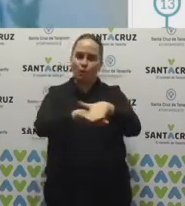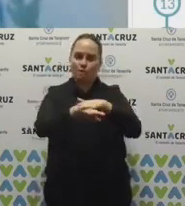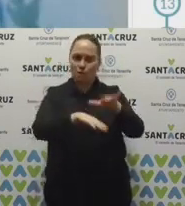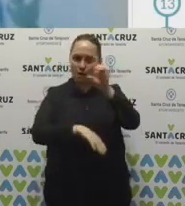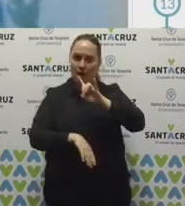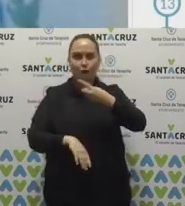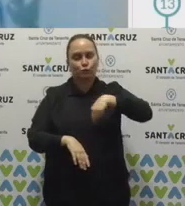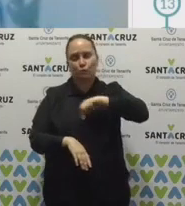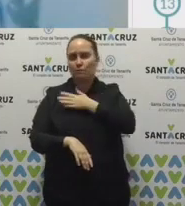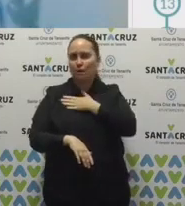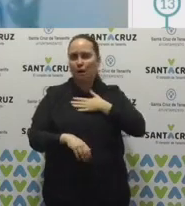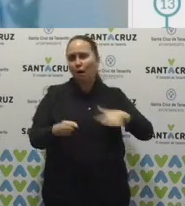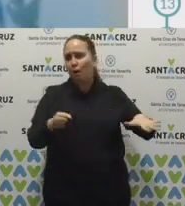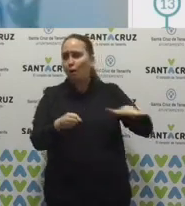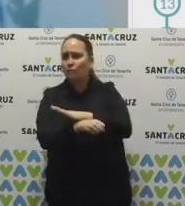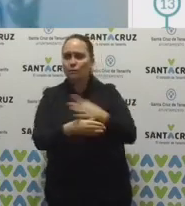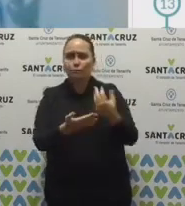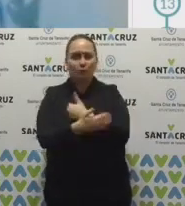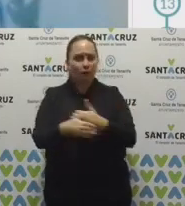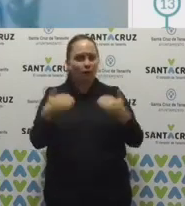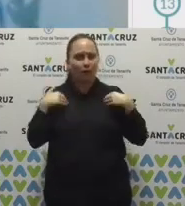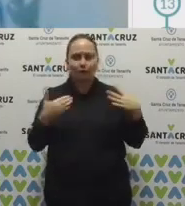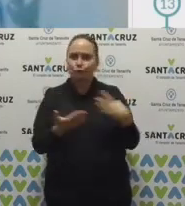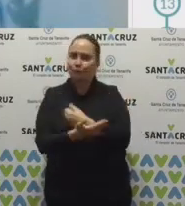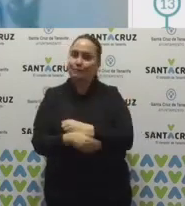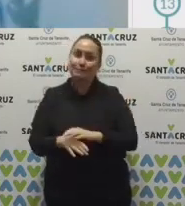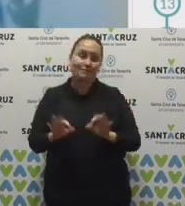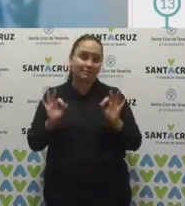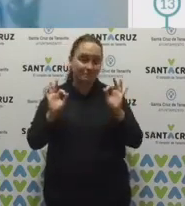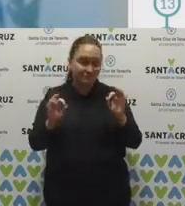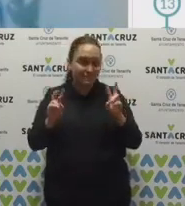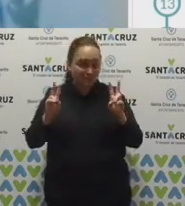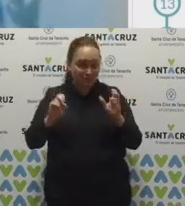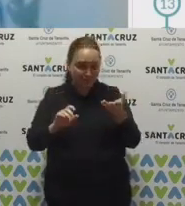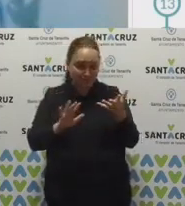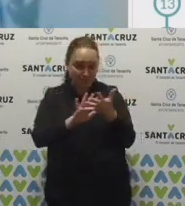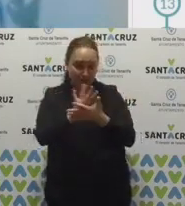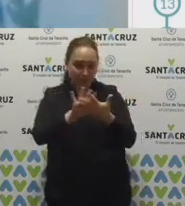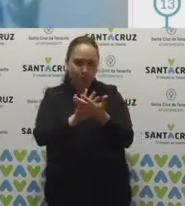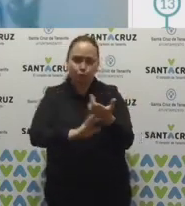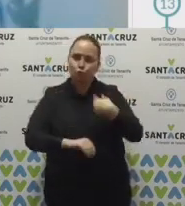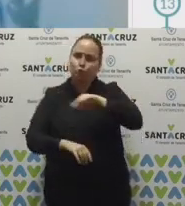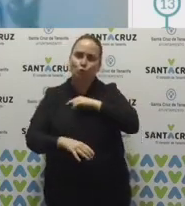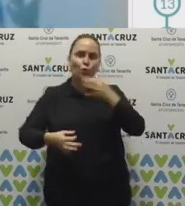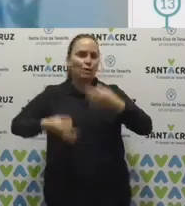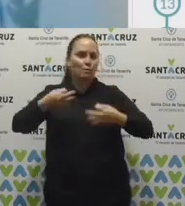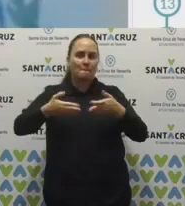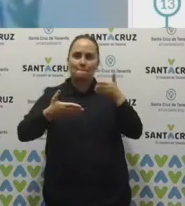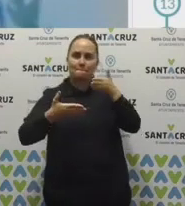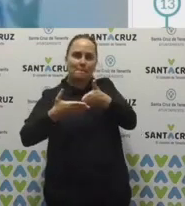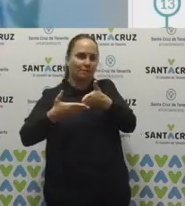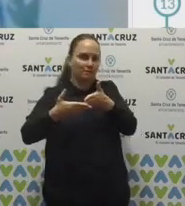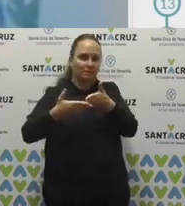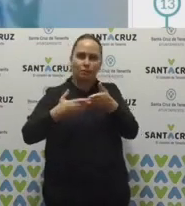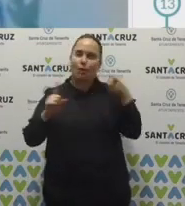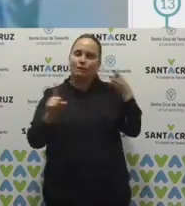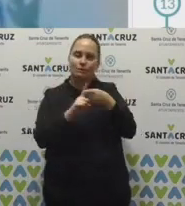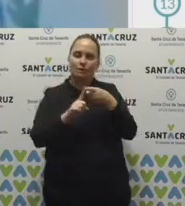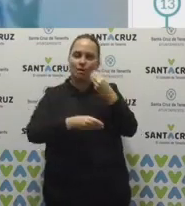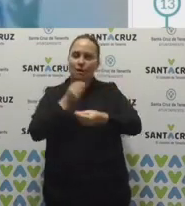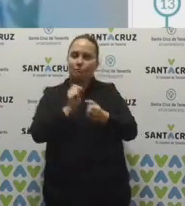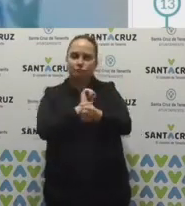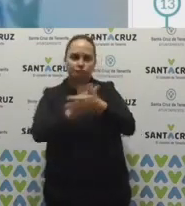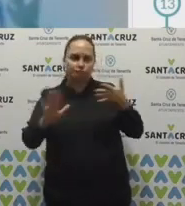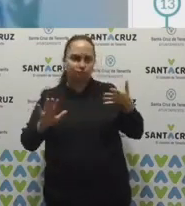gustaría llegar a todo pero en este sentido no tenemos la en el instrumento jurídico para hacerlo de manera rápida efectiva de todas